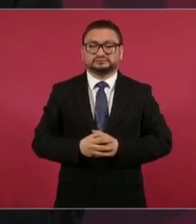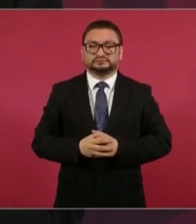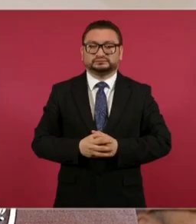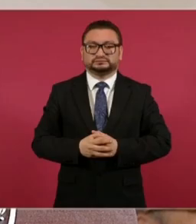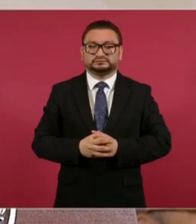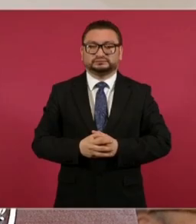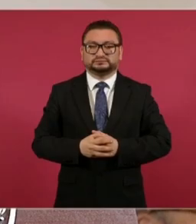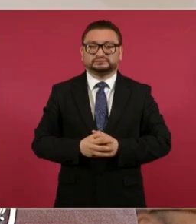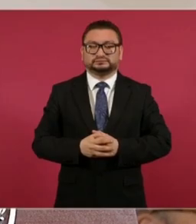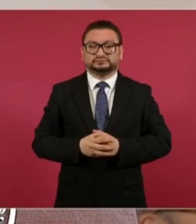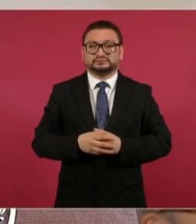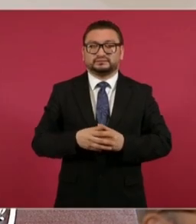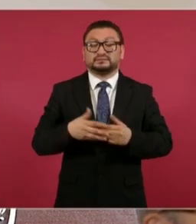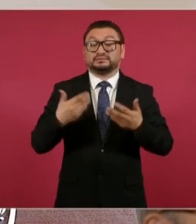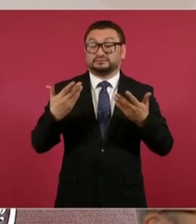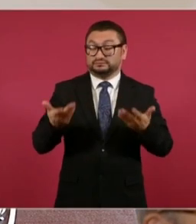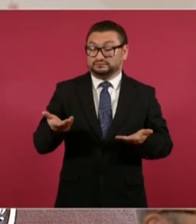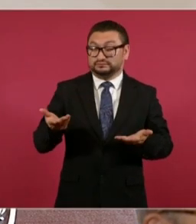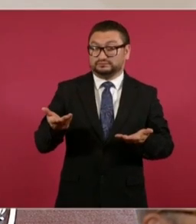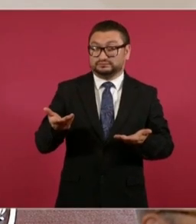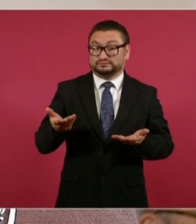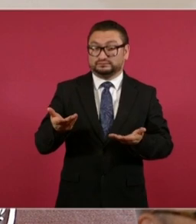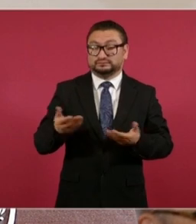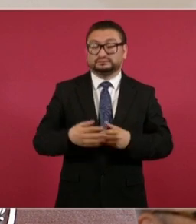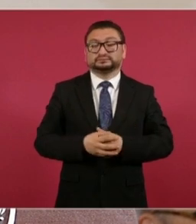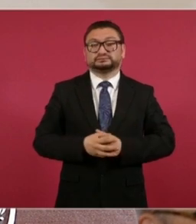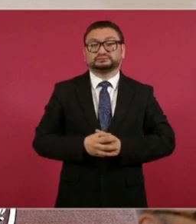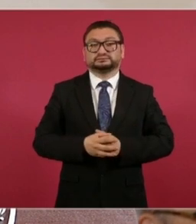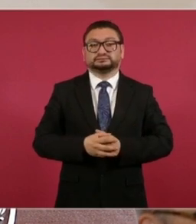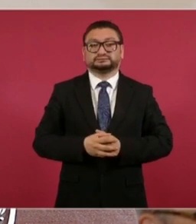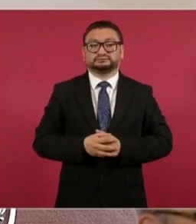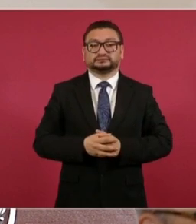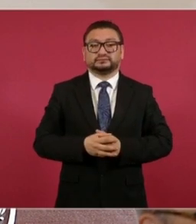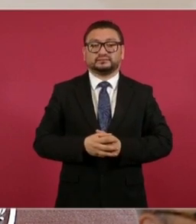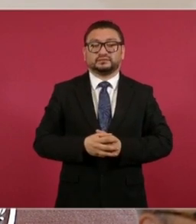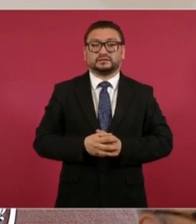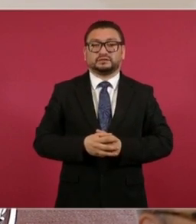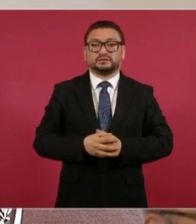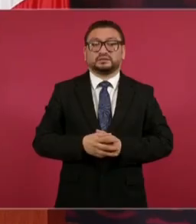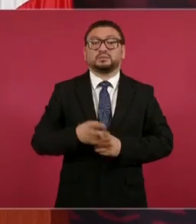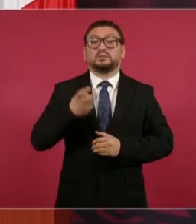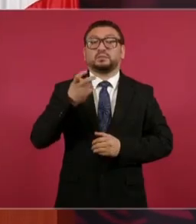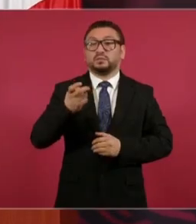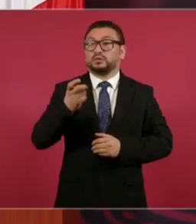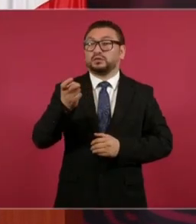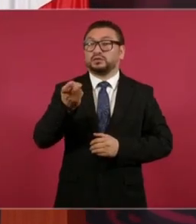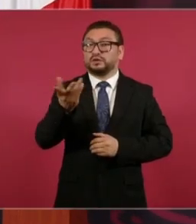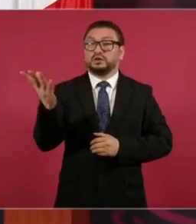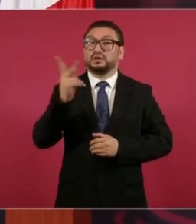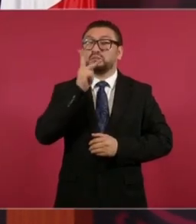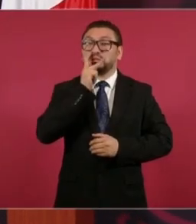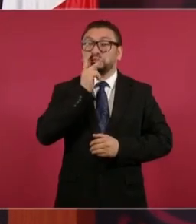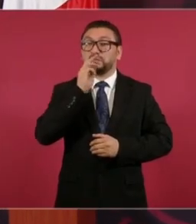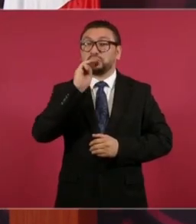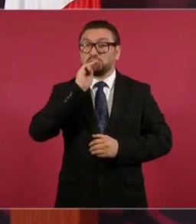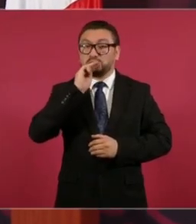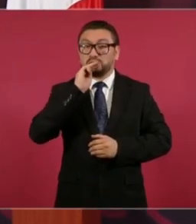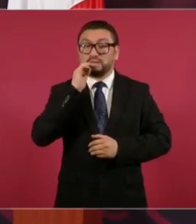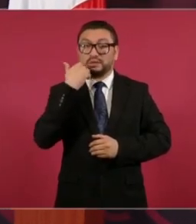responsables entonces eh todo lo que pidan los